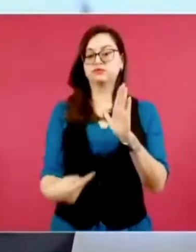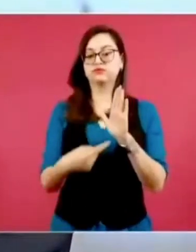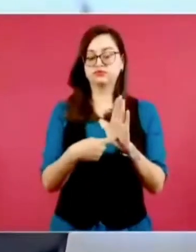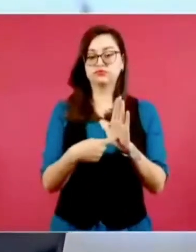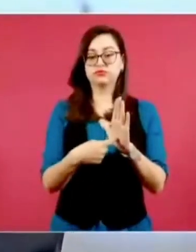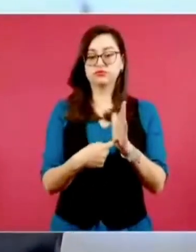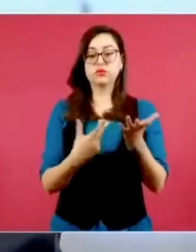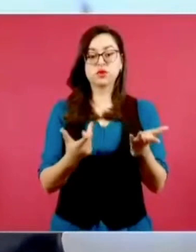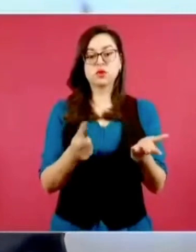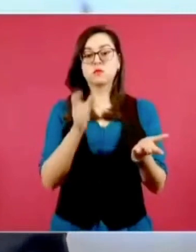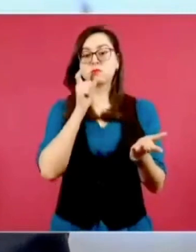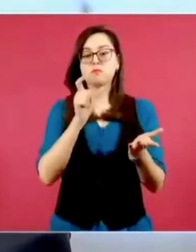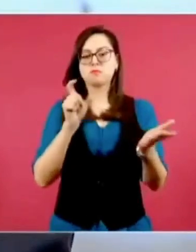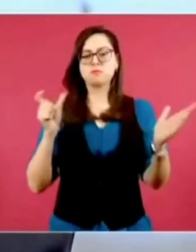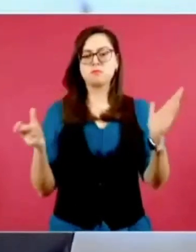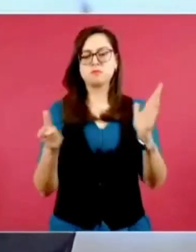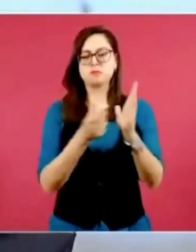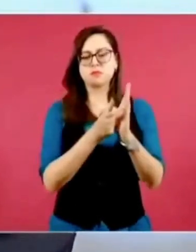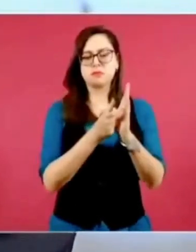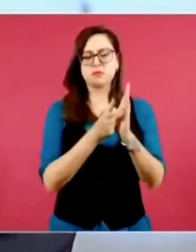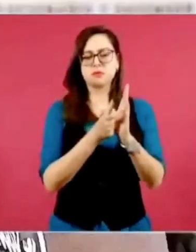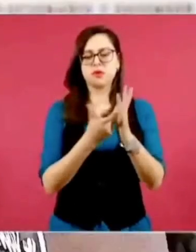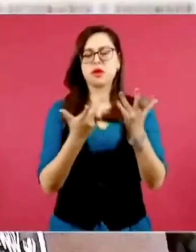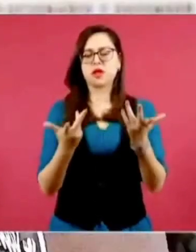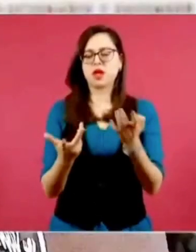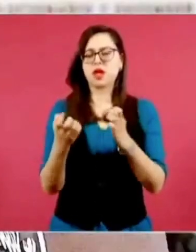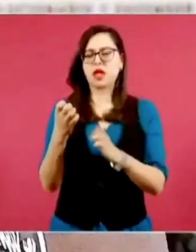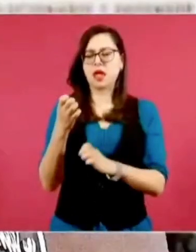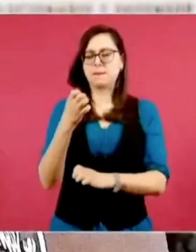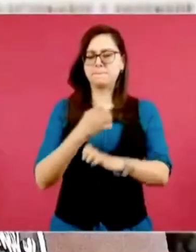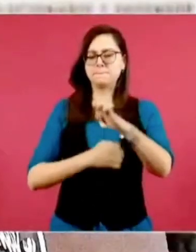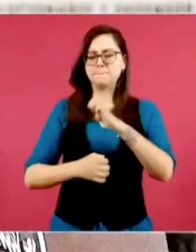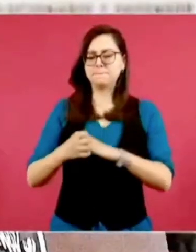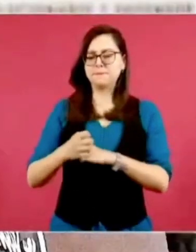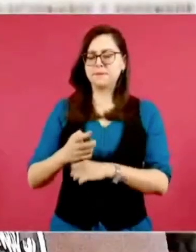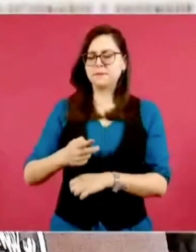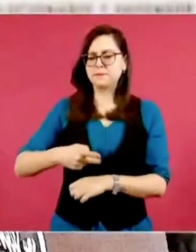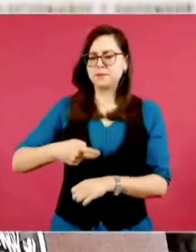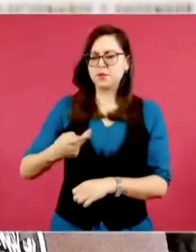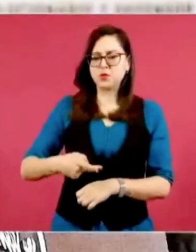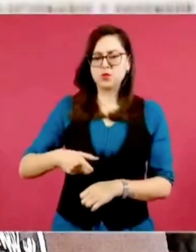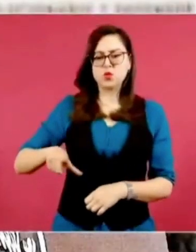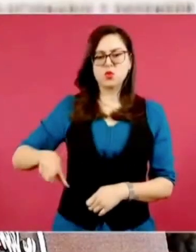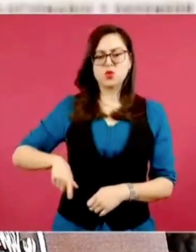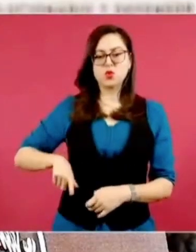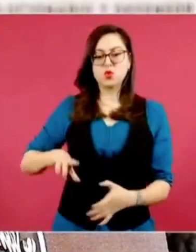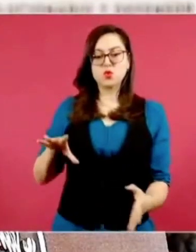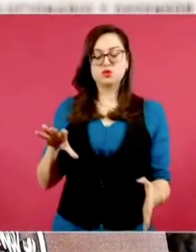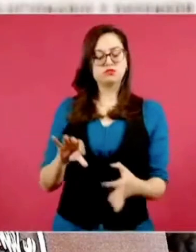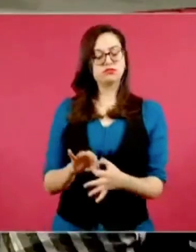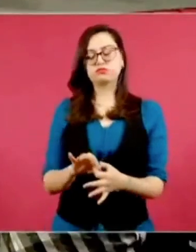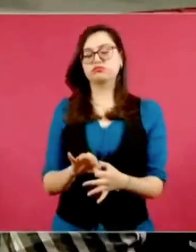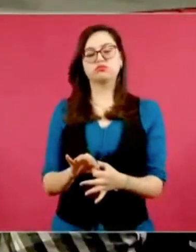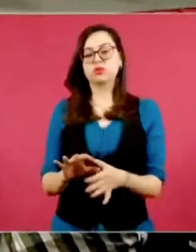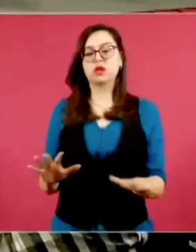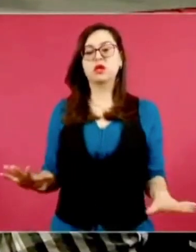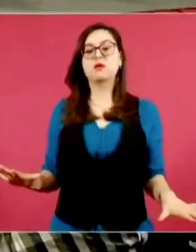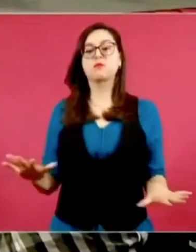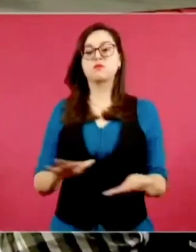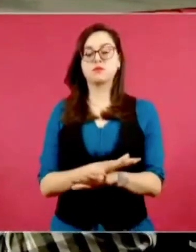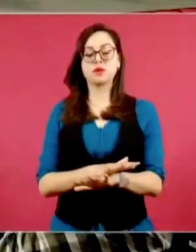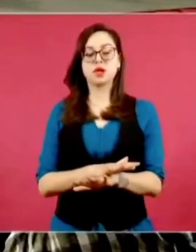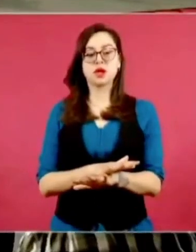el concepto de empresa productiva del Estado, incorporado al texto constitucional